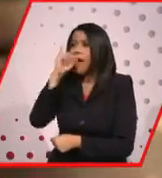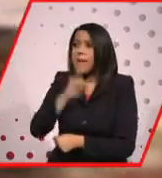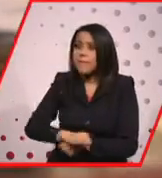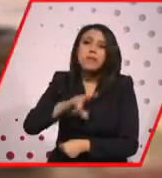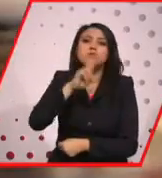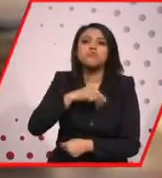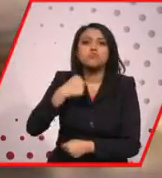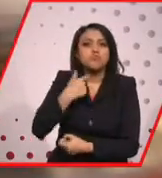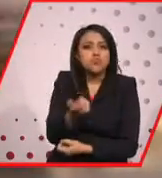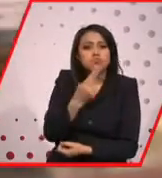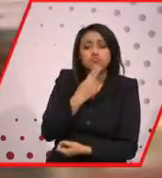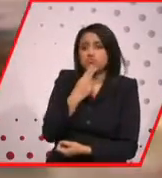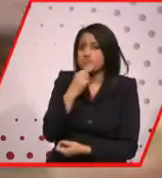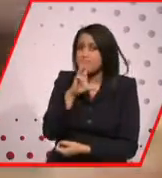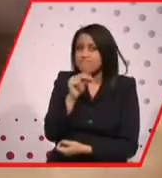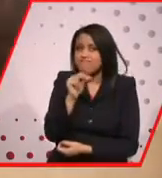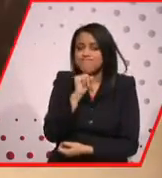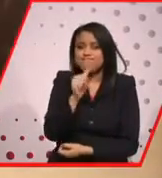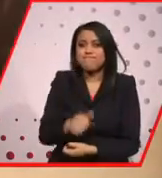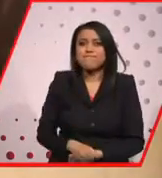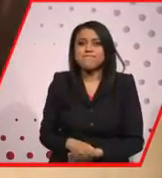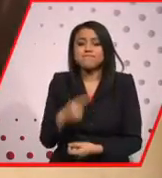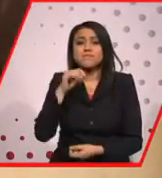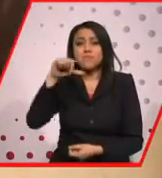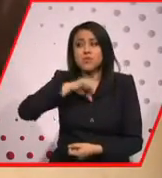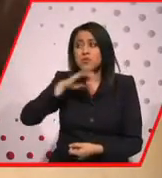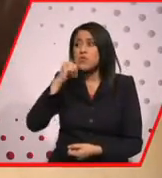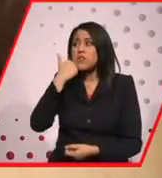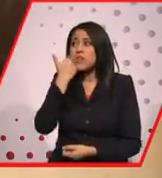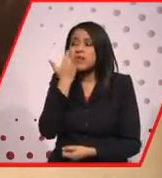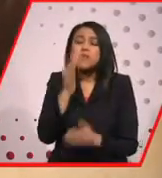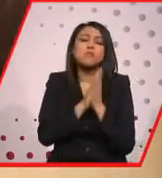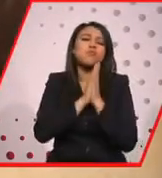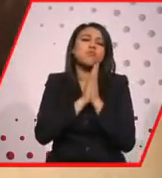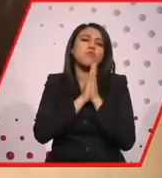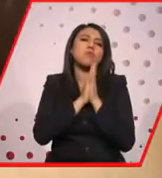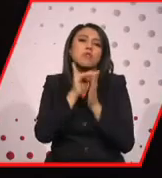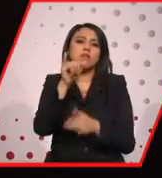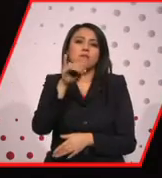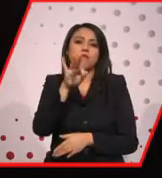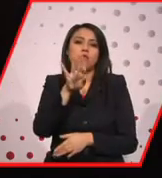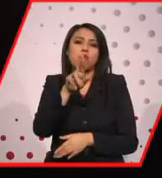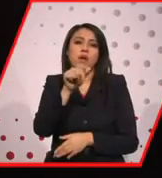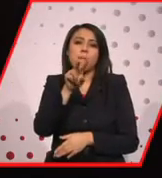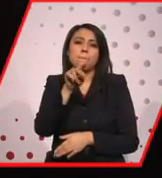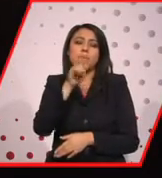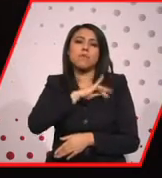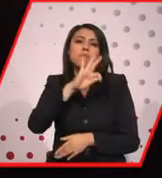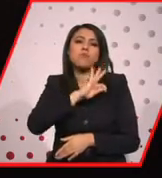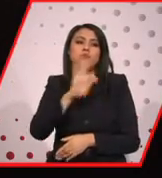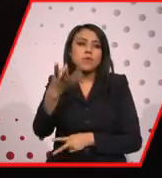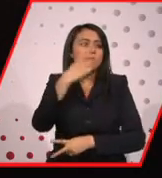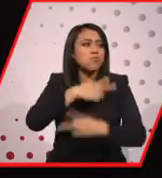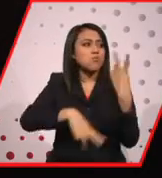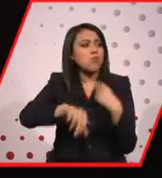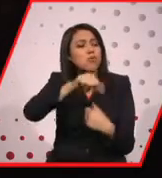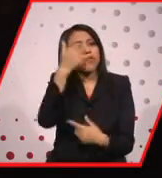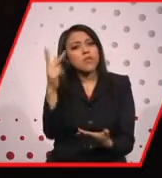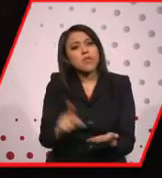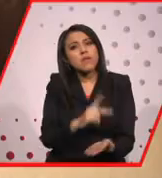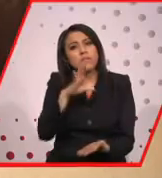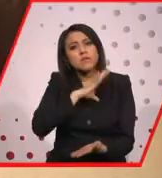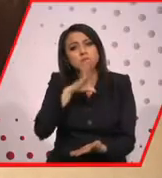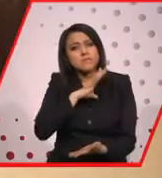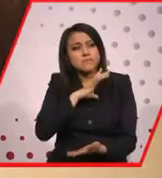para su vivienda. Solicito que el Infonavit me regrese el